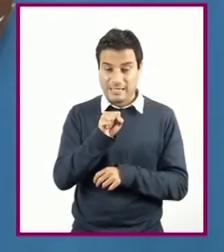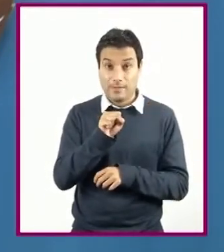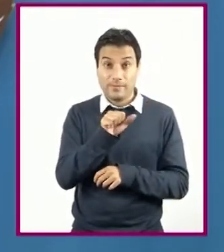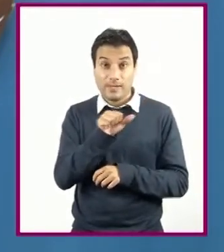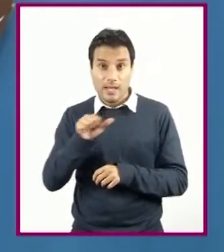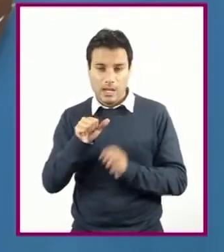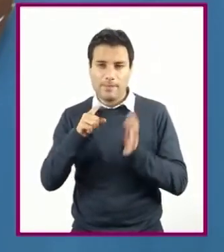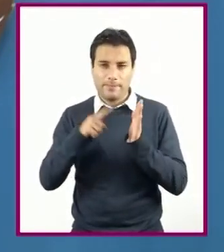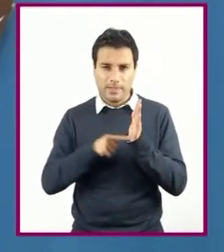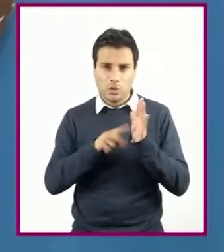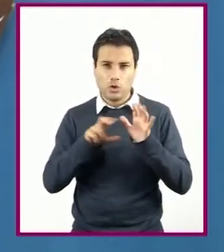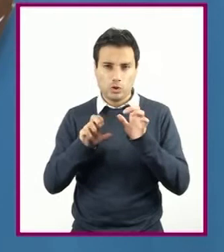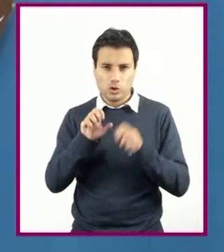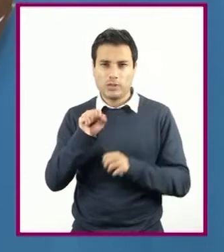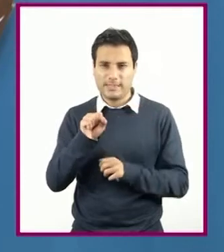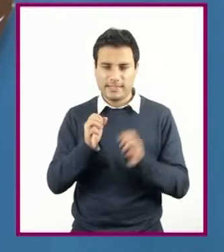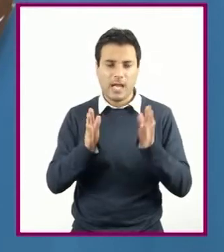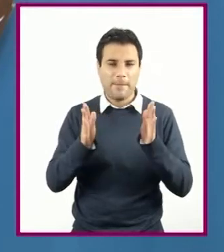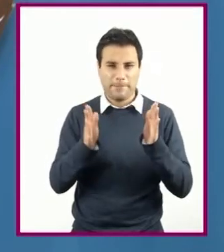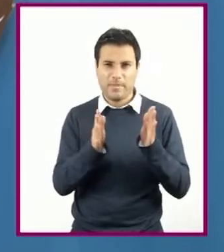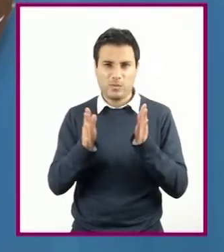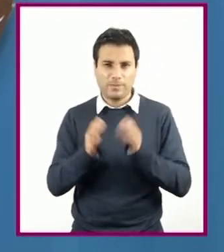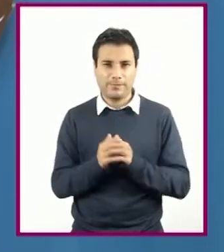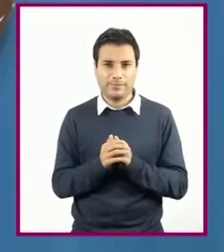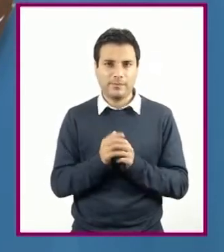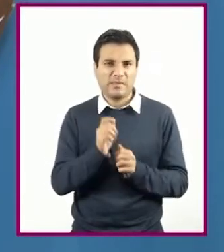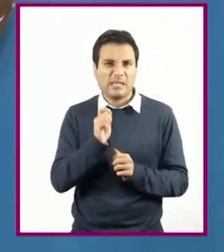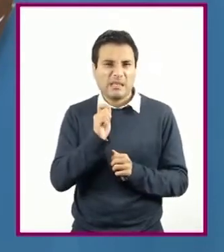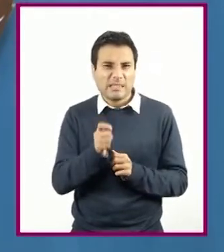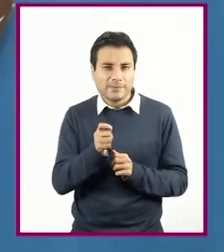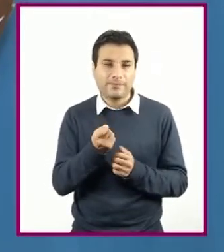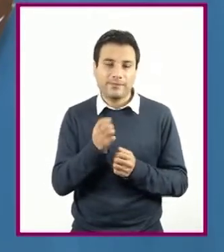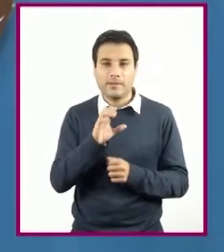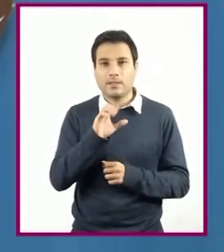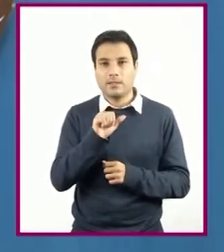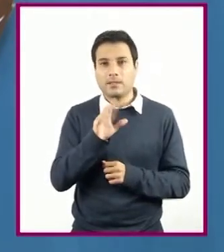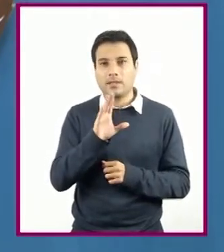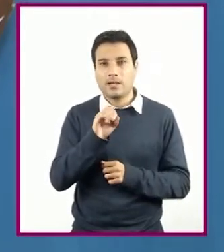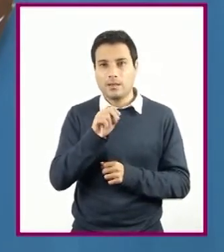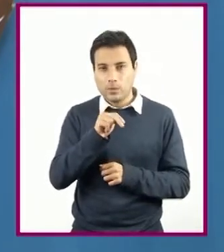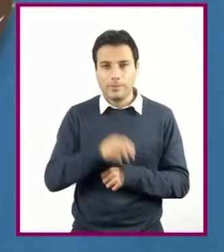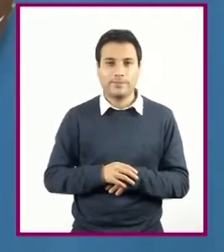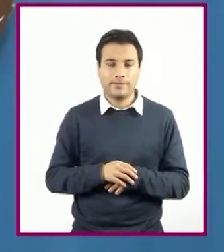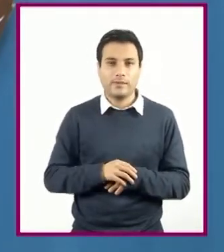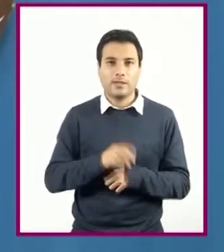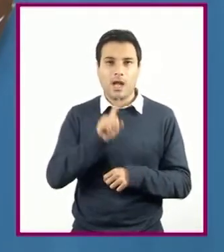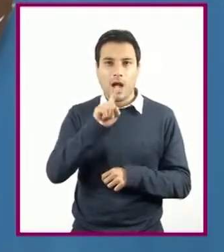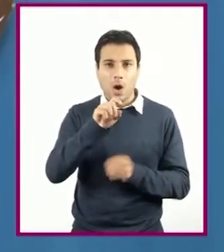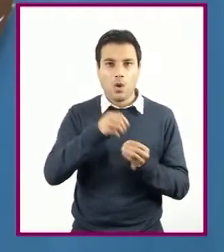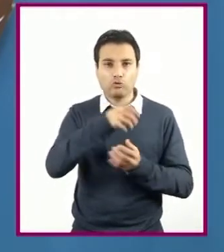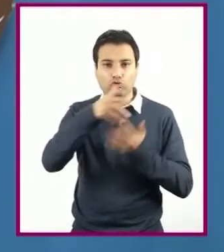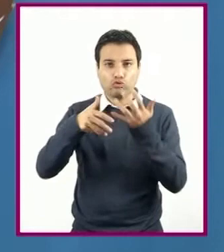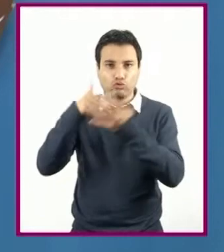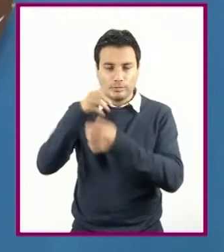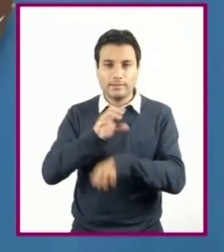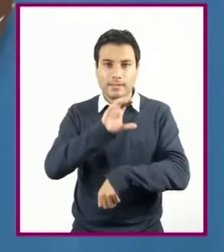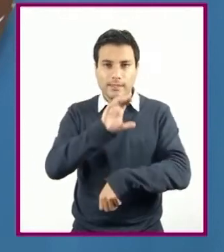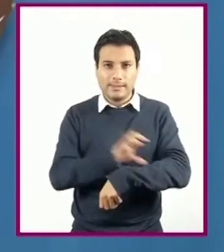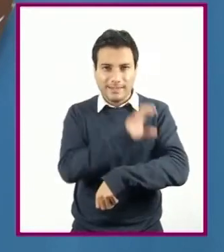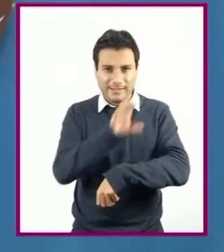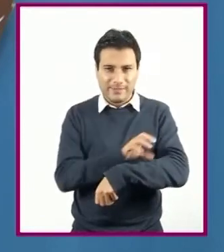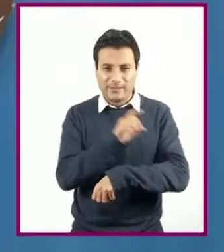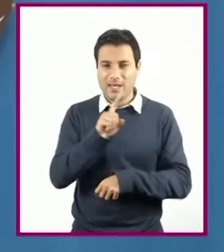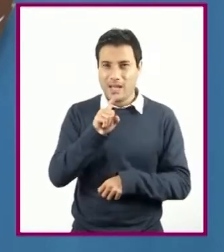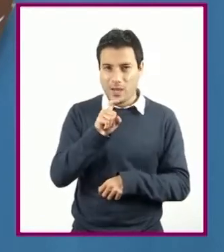hasta 1860, tales como el carbón, el vapor, la energía hidráulica y